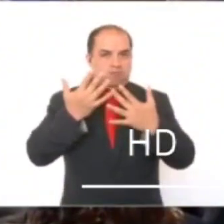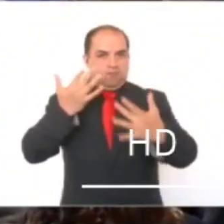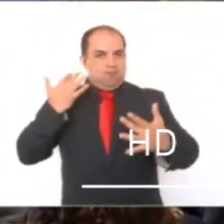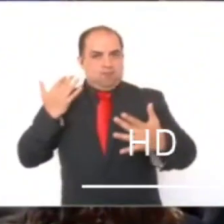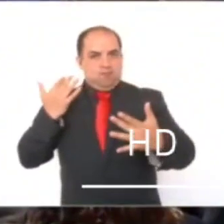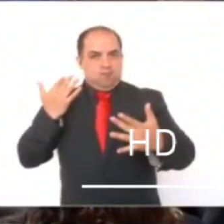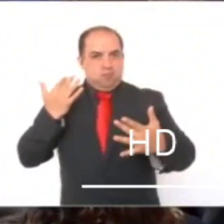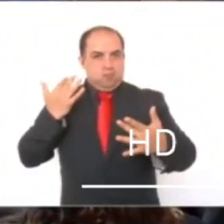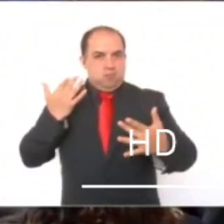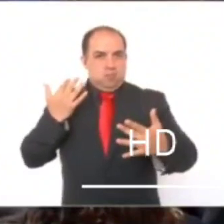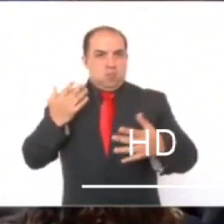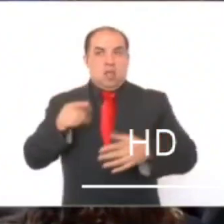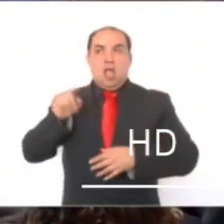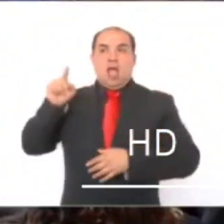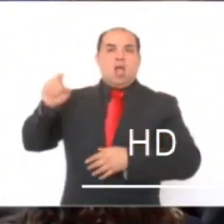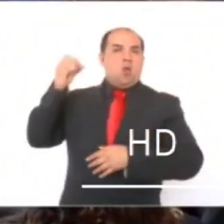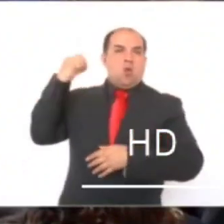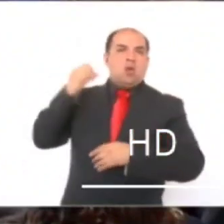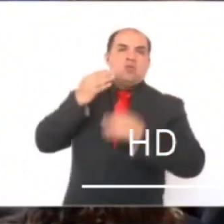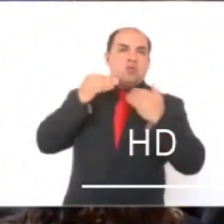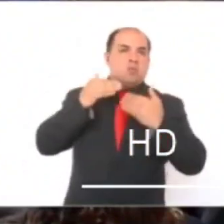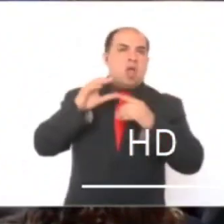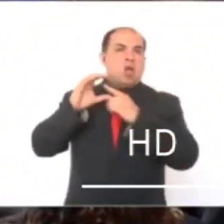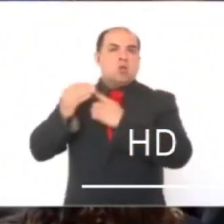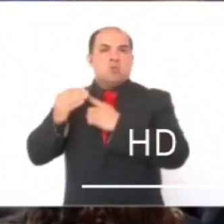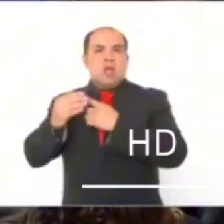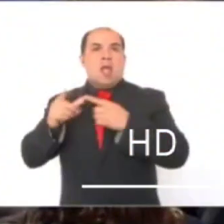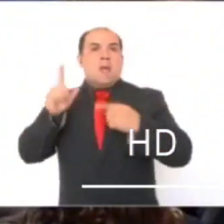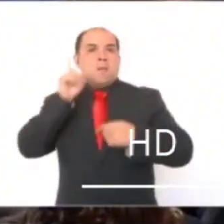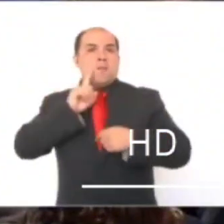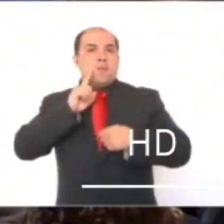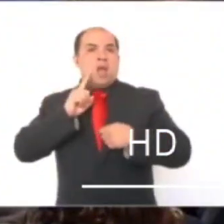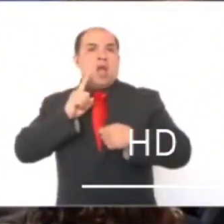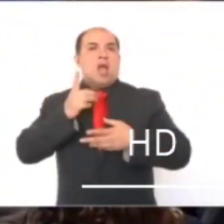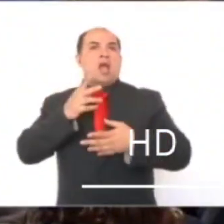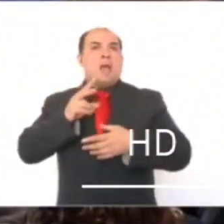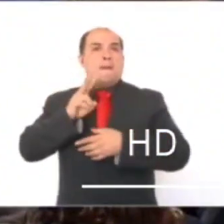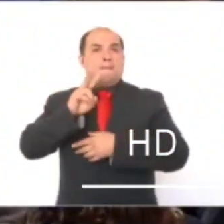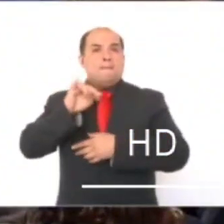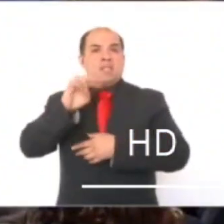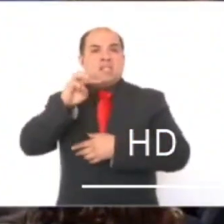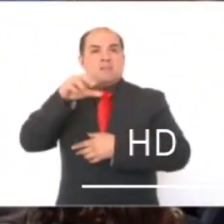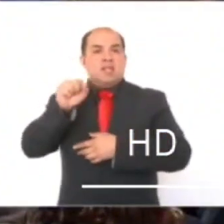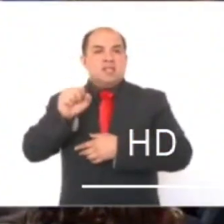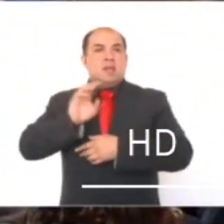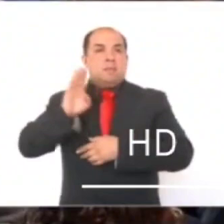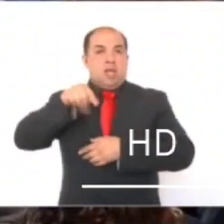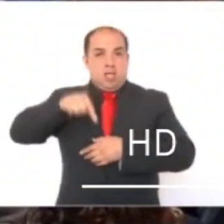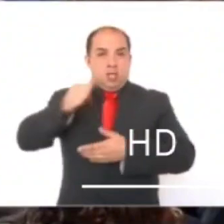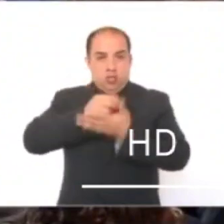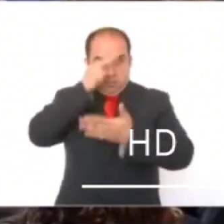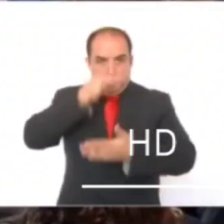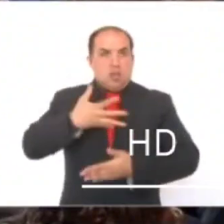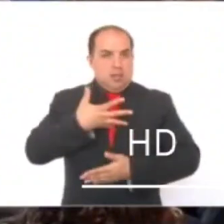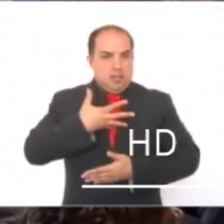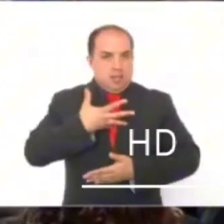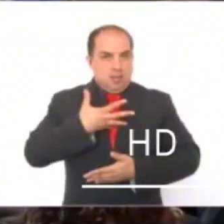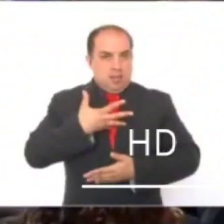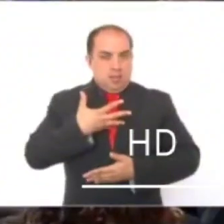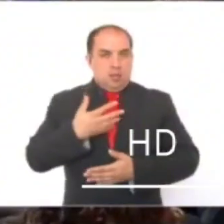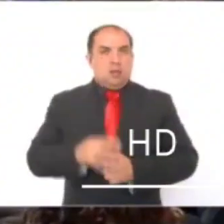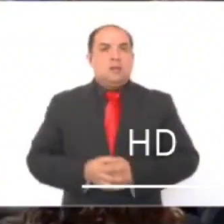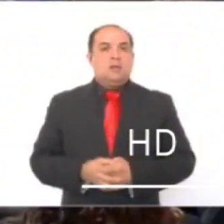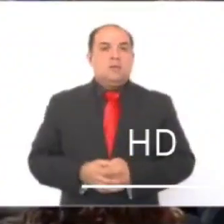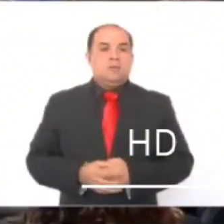tiempo en Oaxaca una comisión de víctimas como lo hay en esta ahora mi querida Ciudad de México.